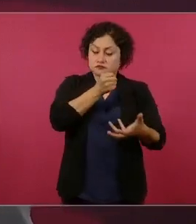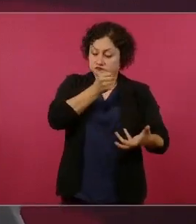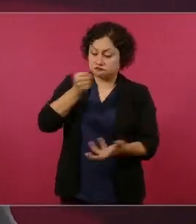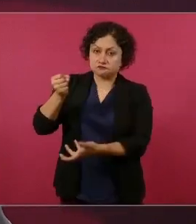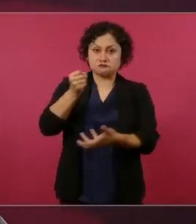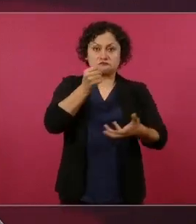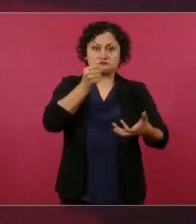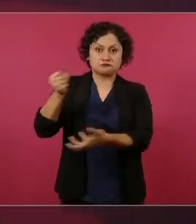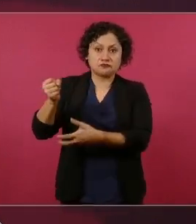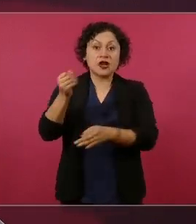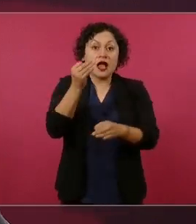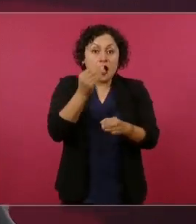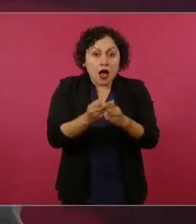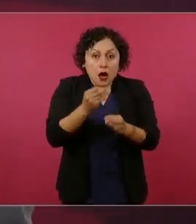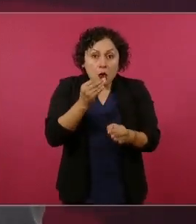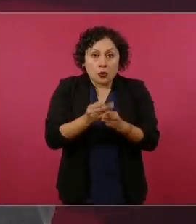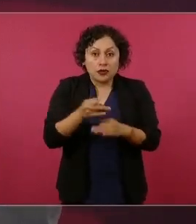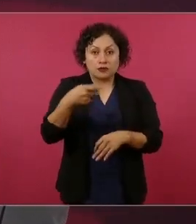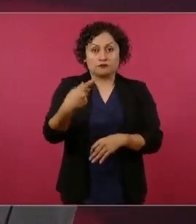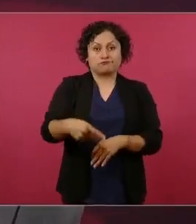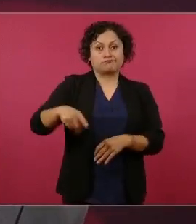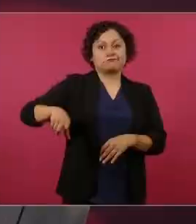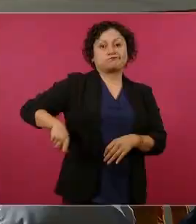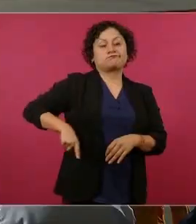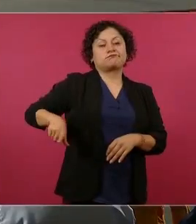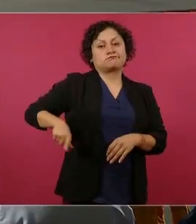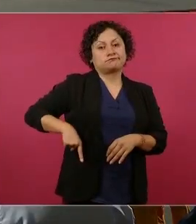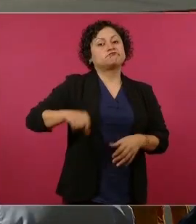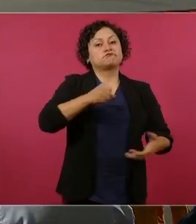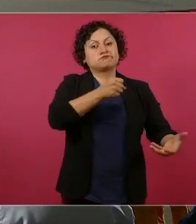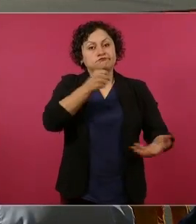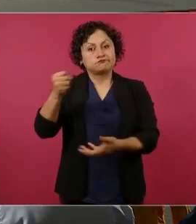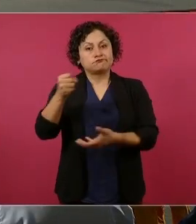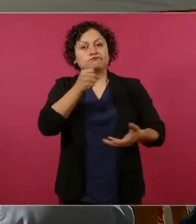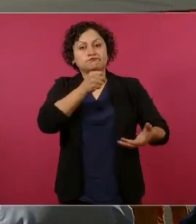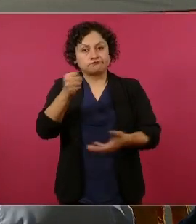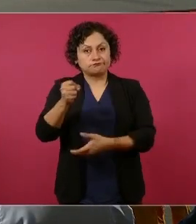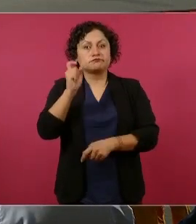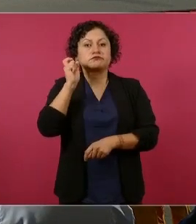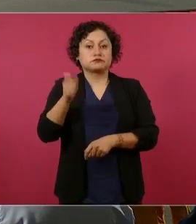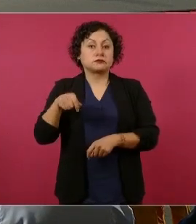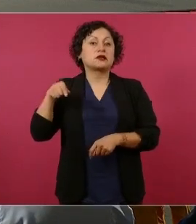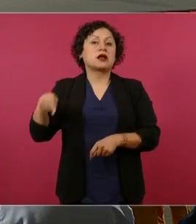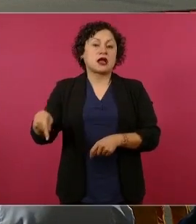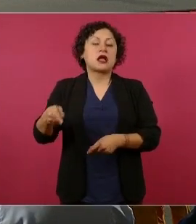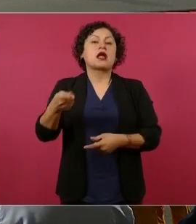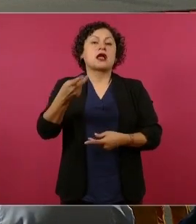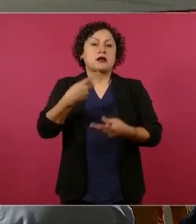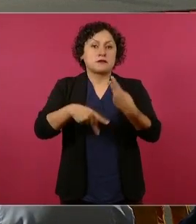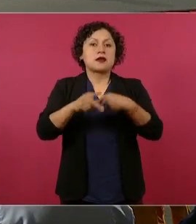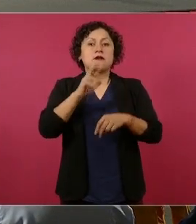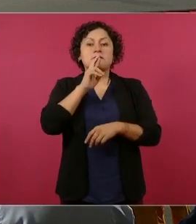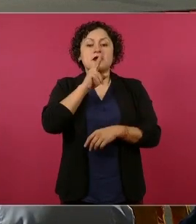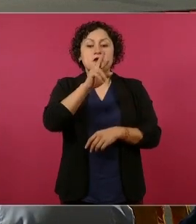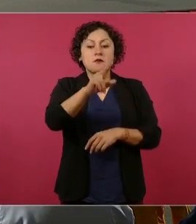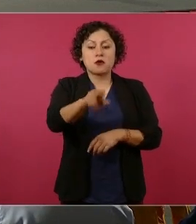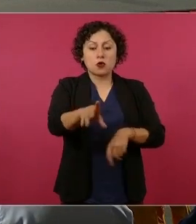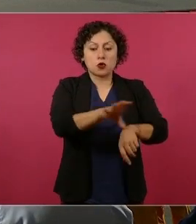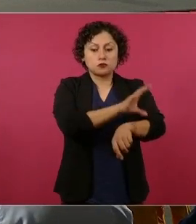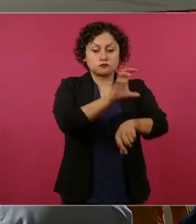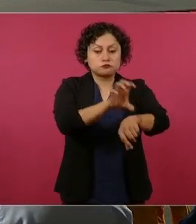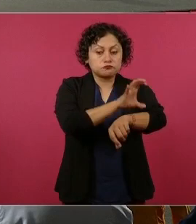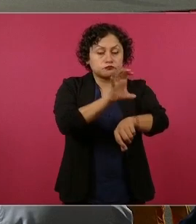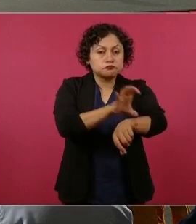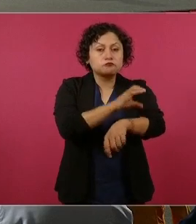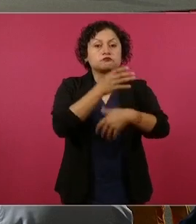administración. Por ello, daremos cuenta de las inversiones en generación, transmisión y distribución que ha desarrollado la